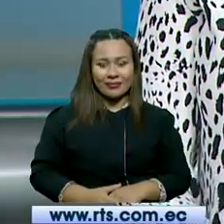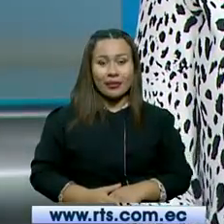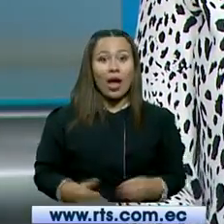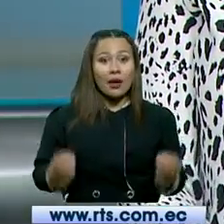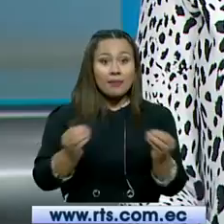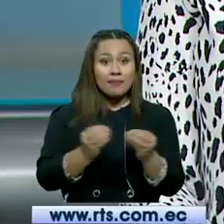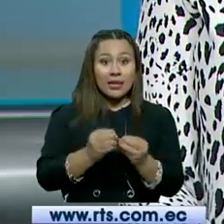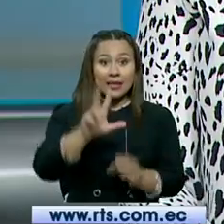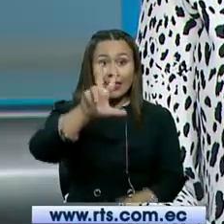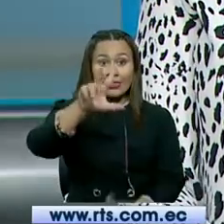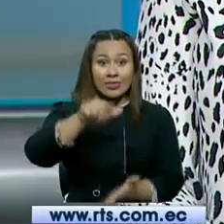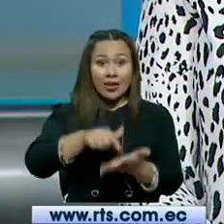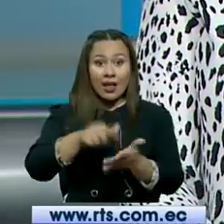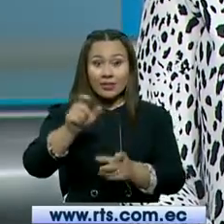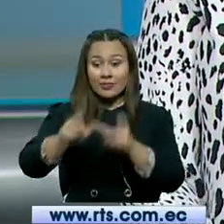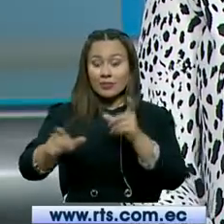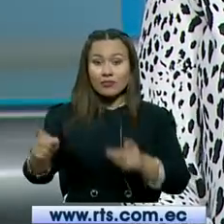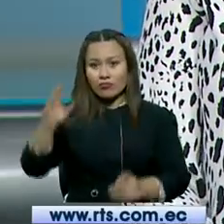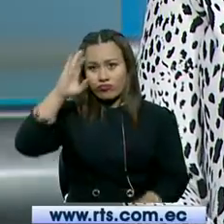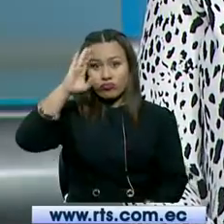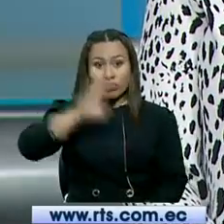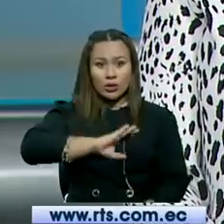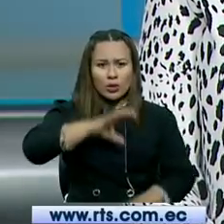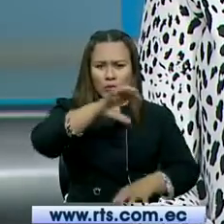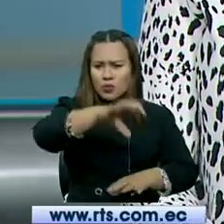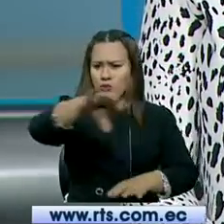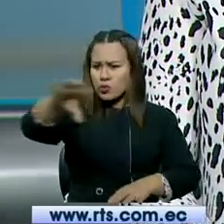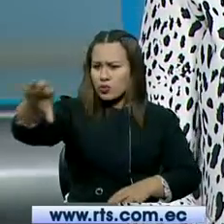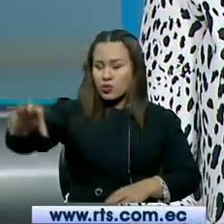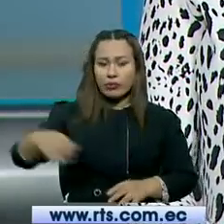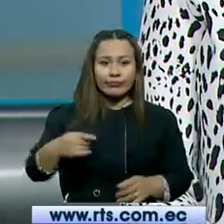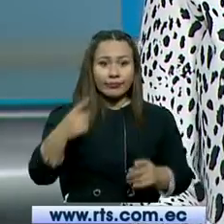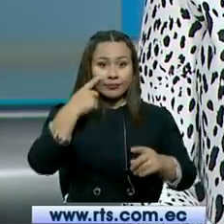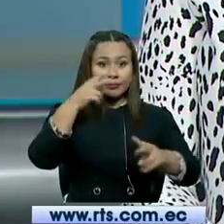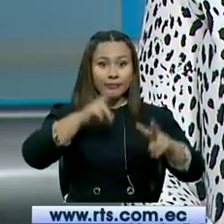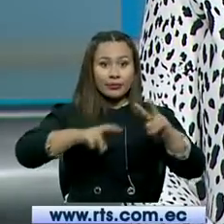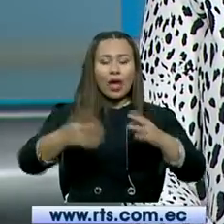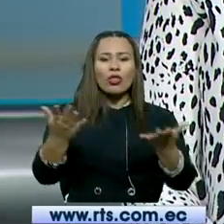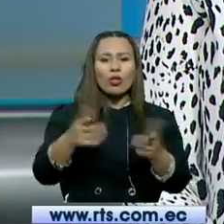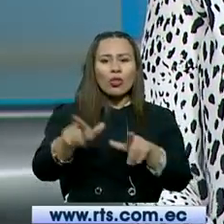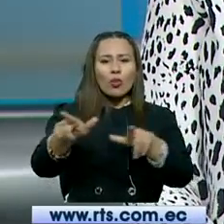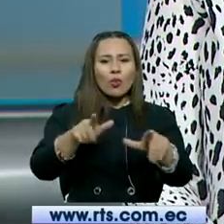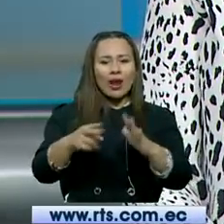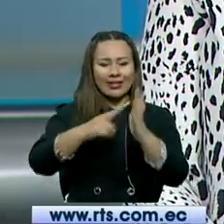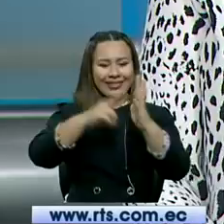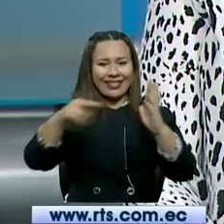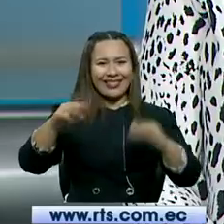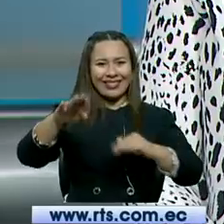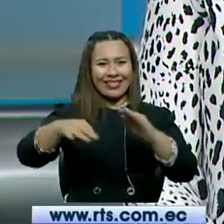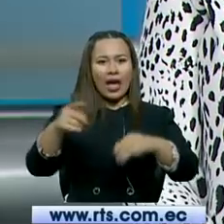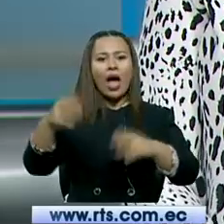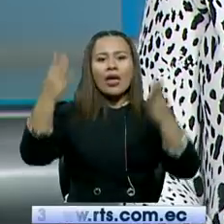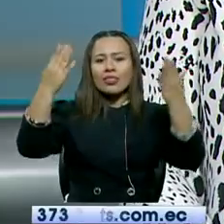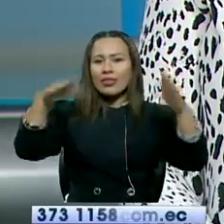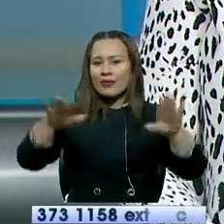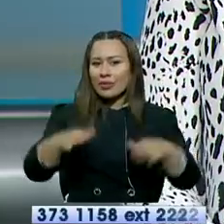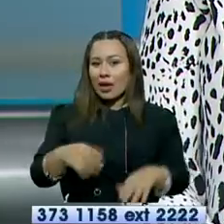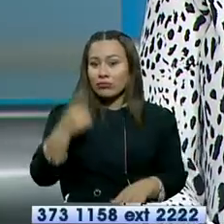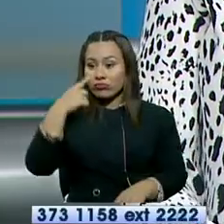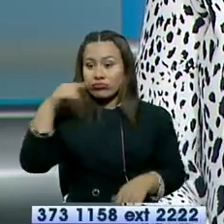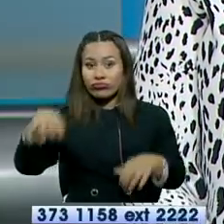Más de 3.000 agentes policiales estarán desplegados en las vías y balnearios de Manabí durante el feriado de Navidad.